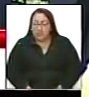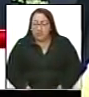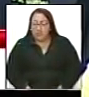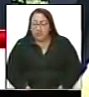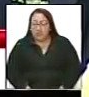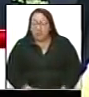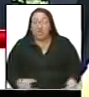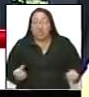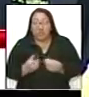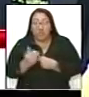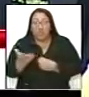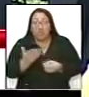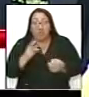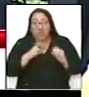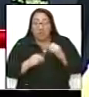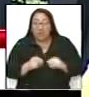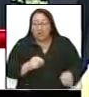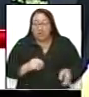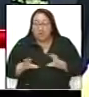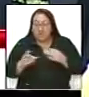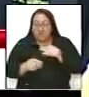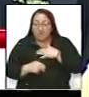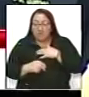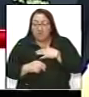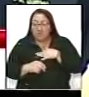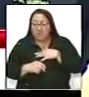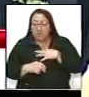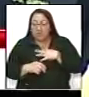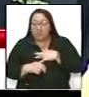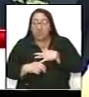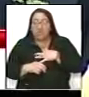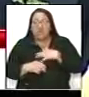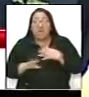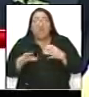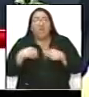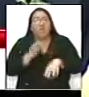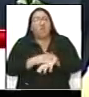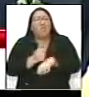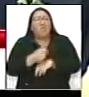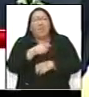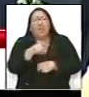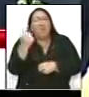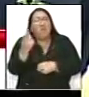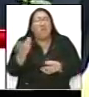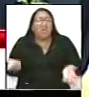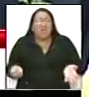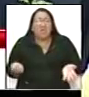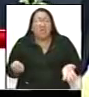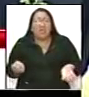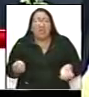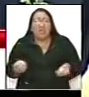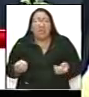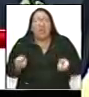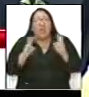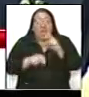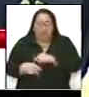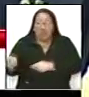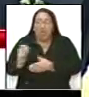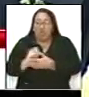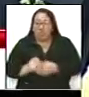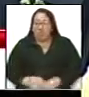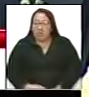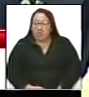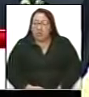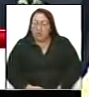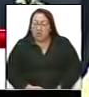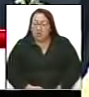filtros para revisar, aceptó la contratación? O sea, ¿por qué la culpan a ella únicamente? Tendríamos que revisar la contratación de